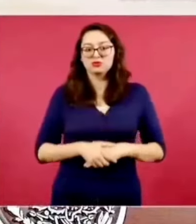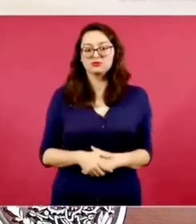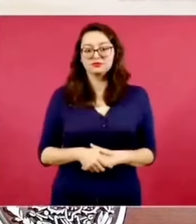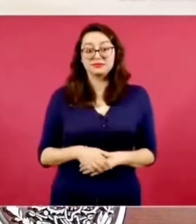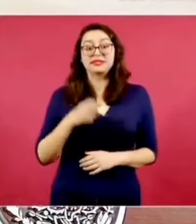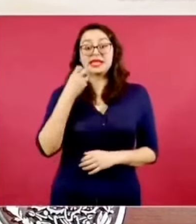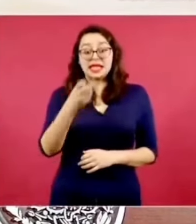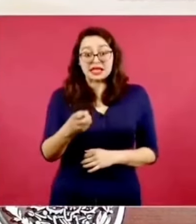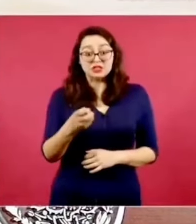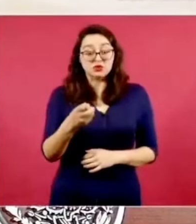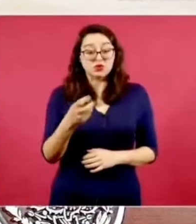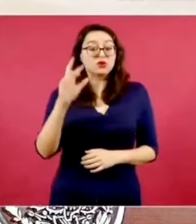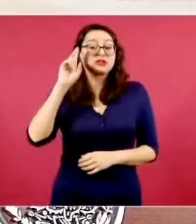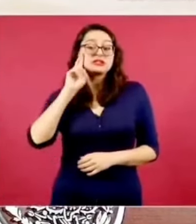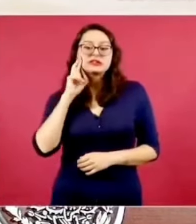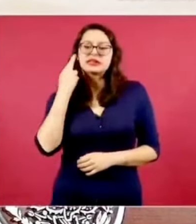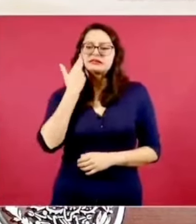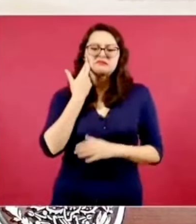hay